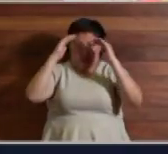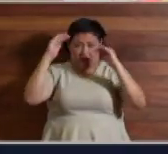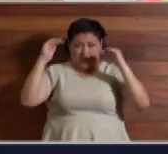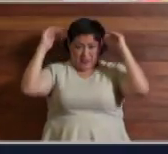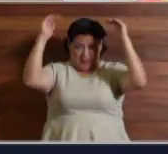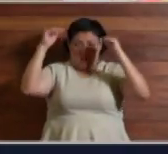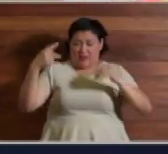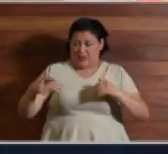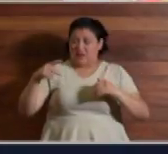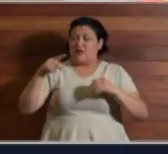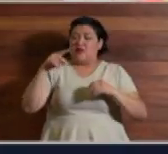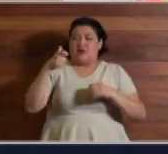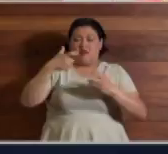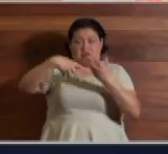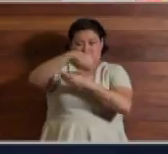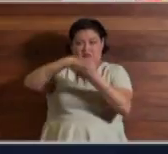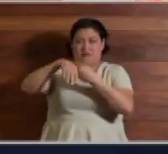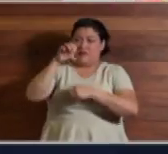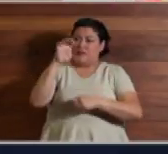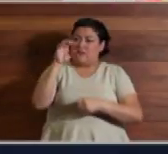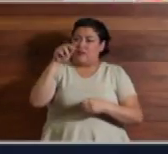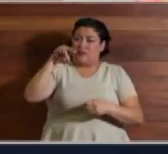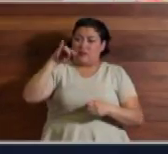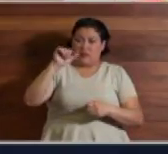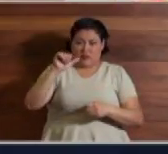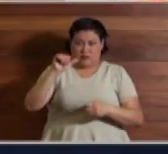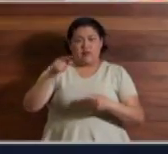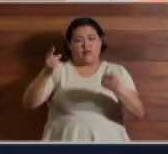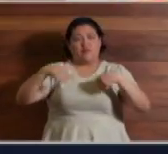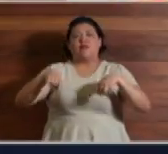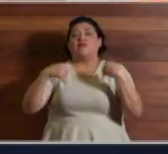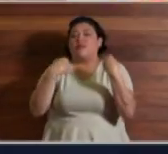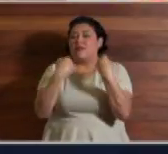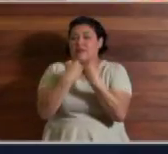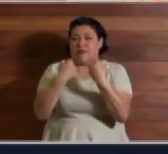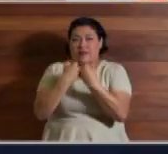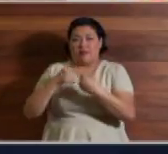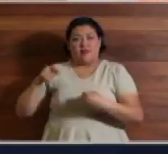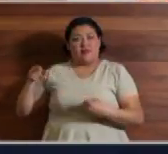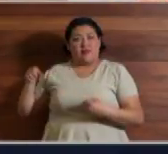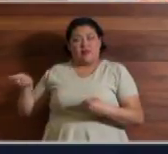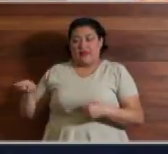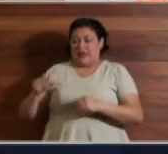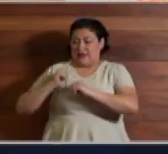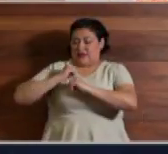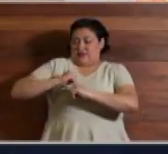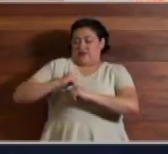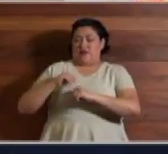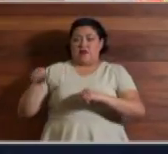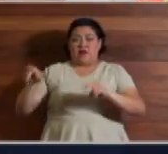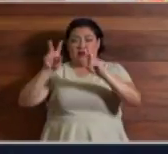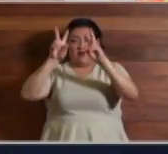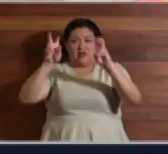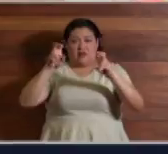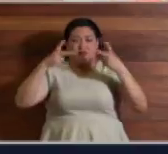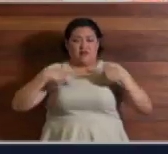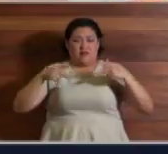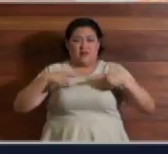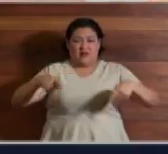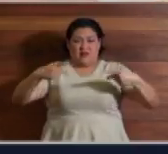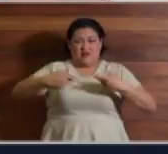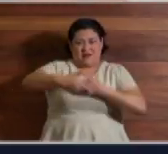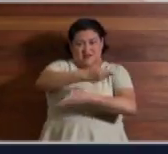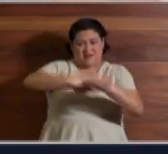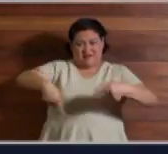de la Facultad de Economía y titular de la Cátedra Extraordinaria Trata de Personas de la UNAM.